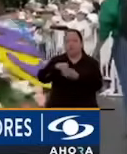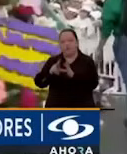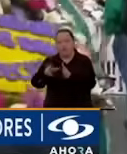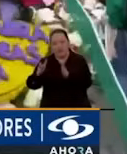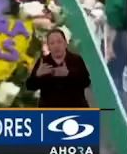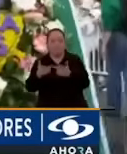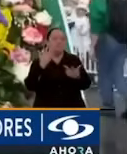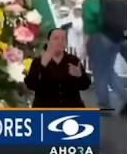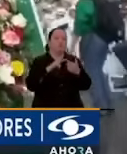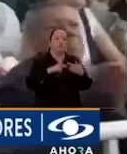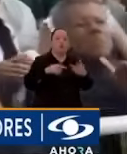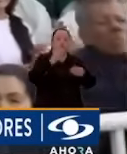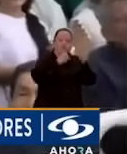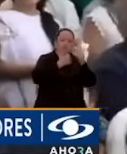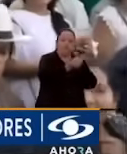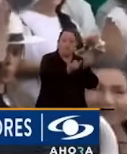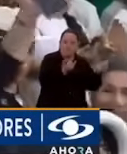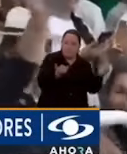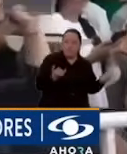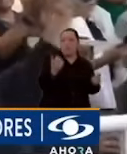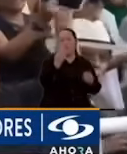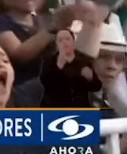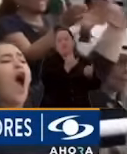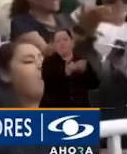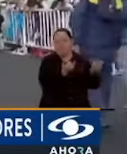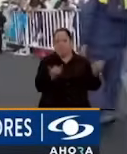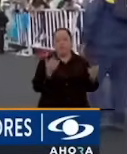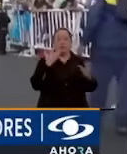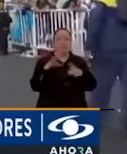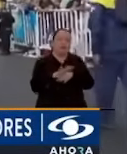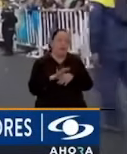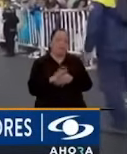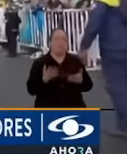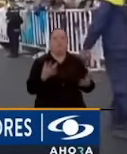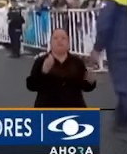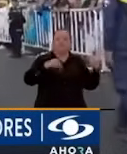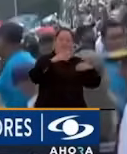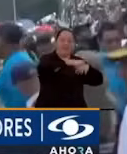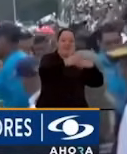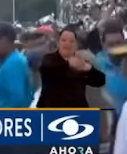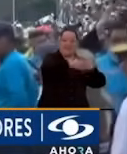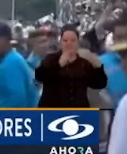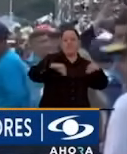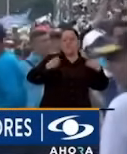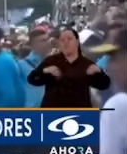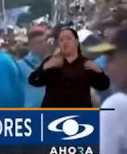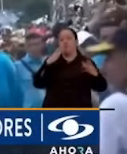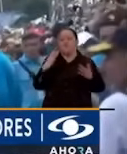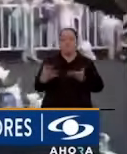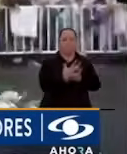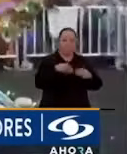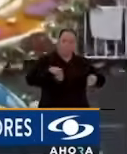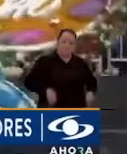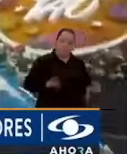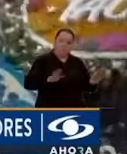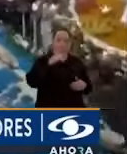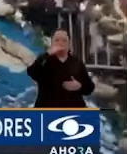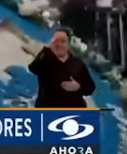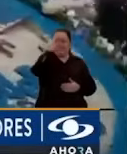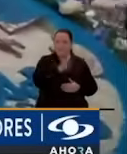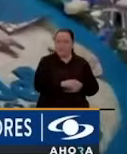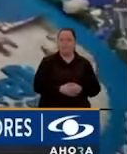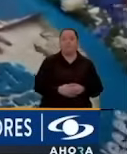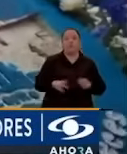en en el sector gastronómico que queda en los taxis en los venteros ambulantes que quedan en los bolsillos de la gente de Medellín la ocupación